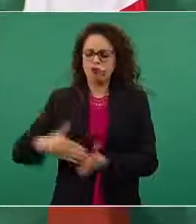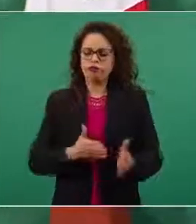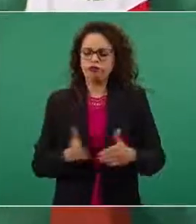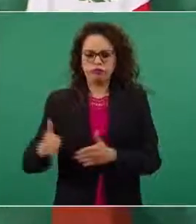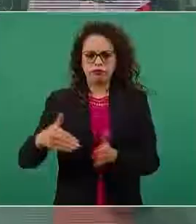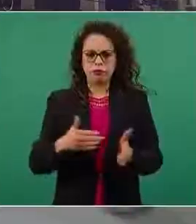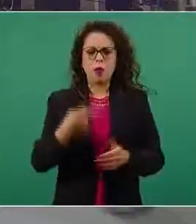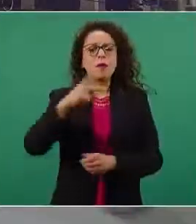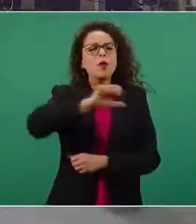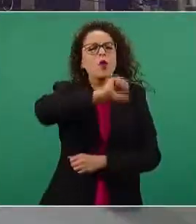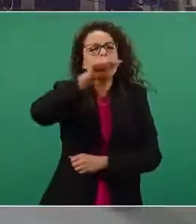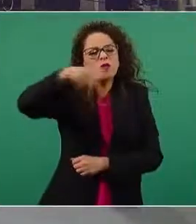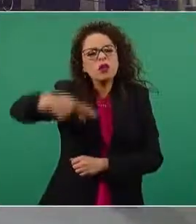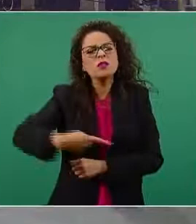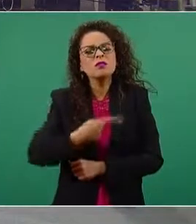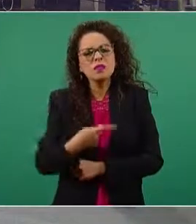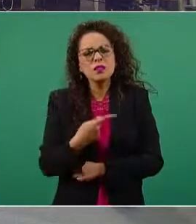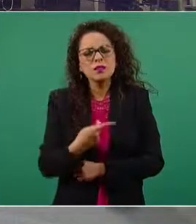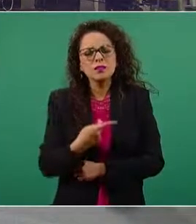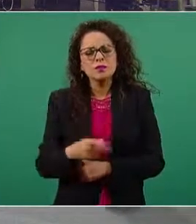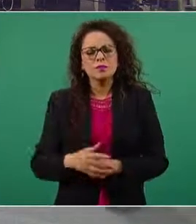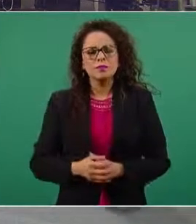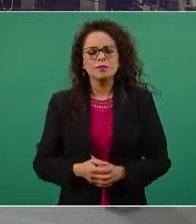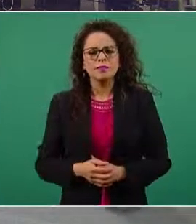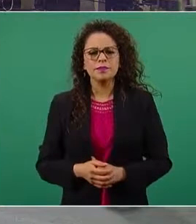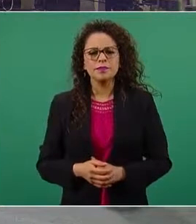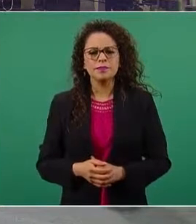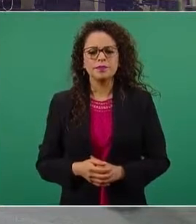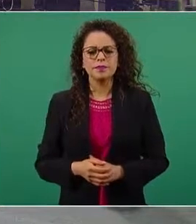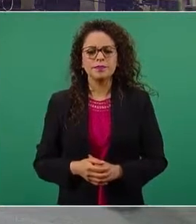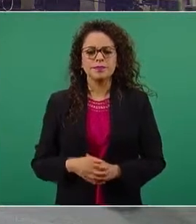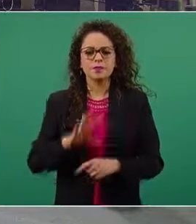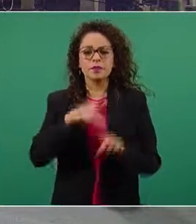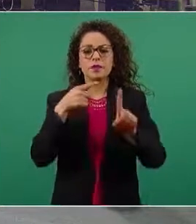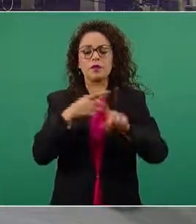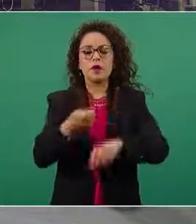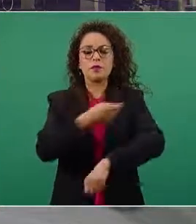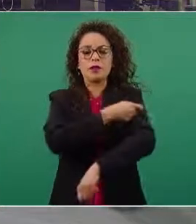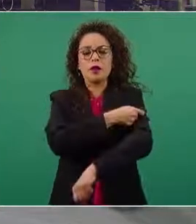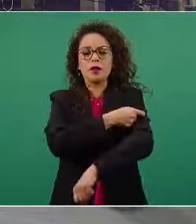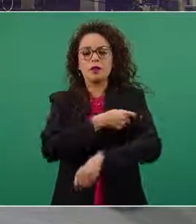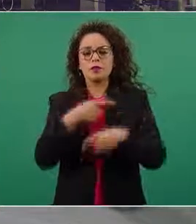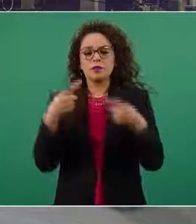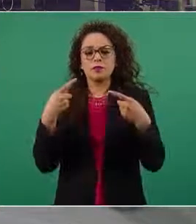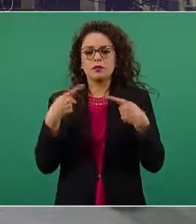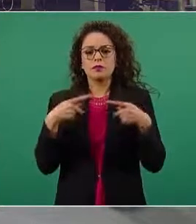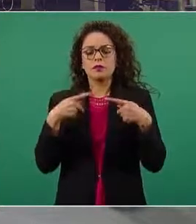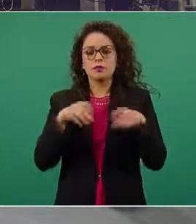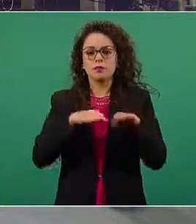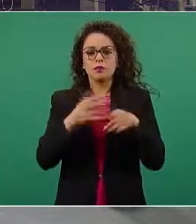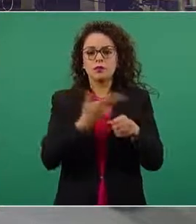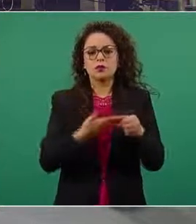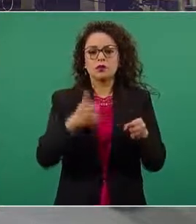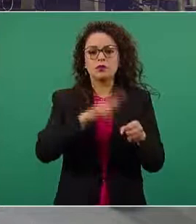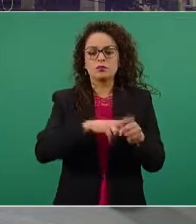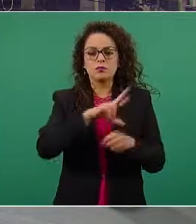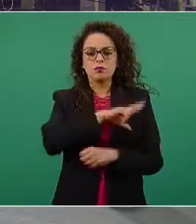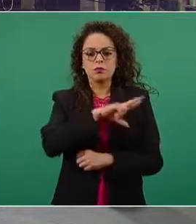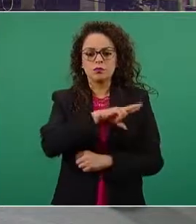otra cosa preguntaste? La situación de del personal médico de particular. Se va avanzando.